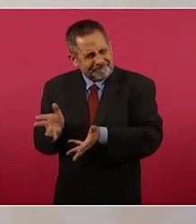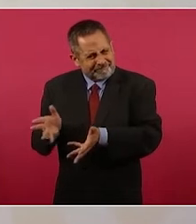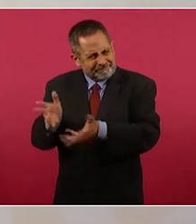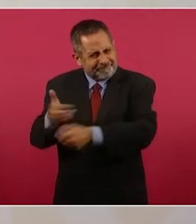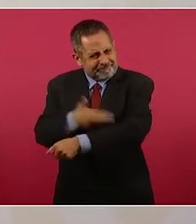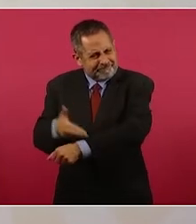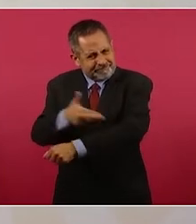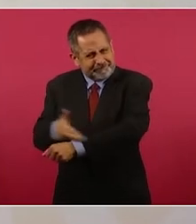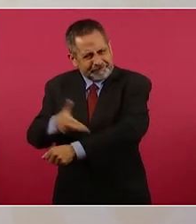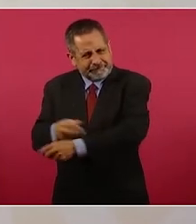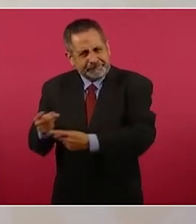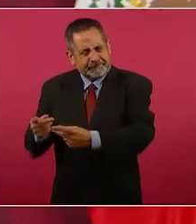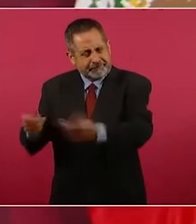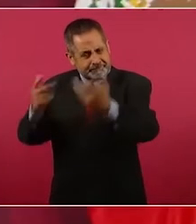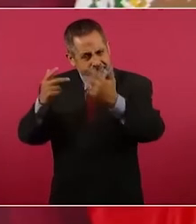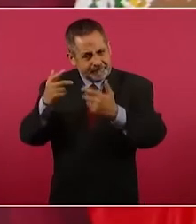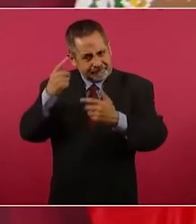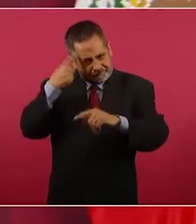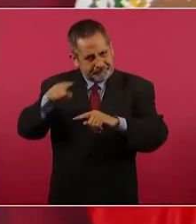Y